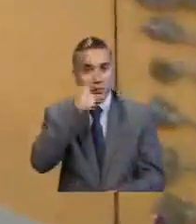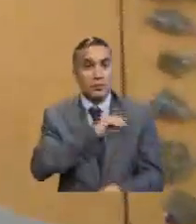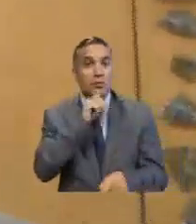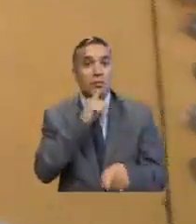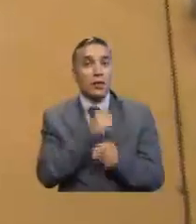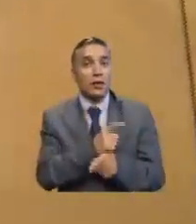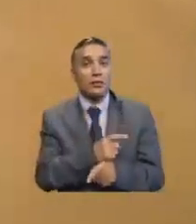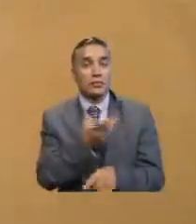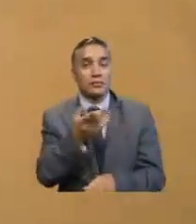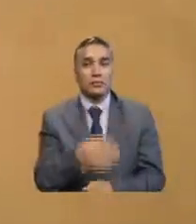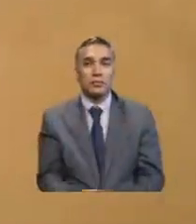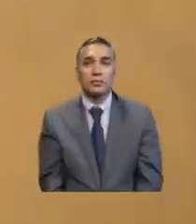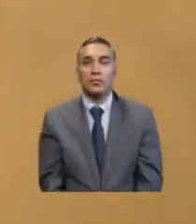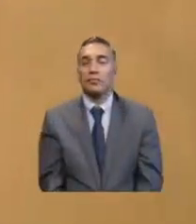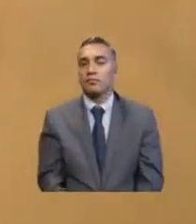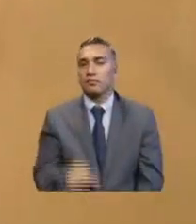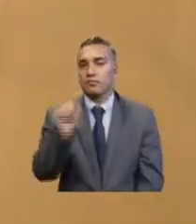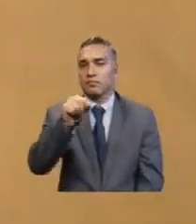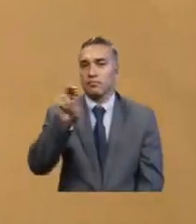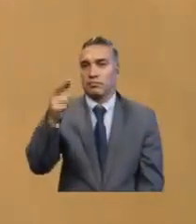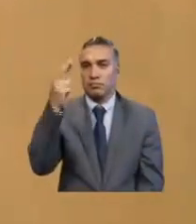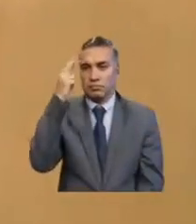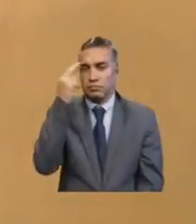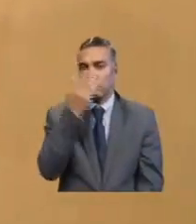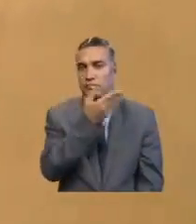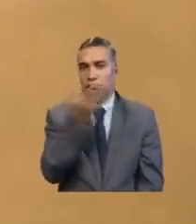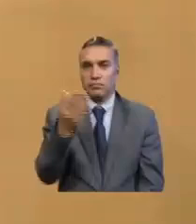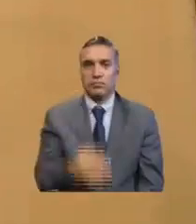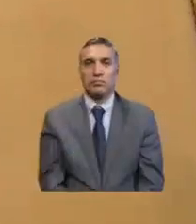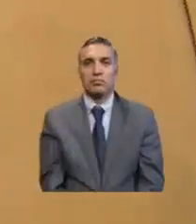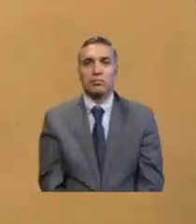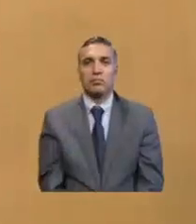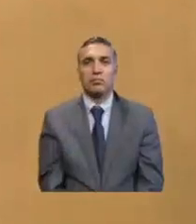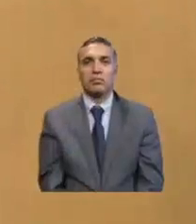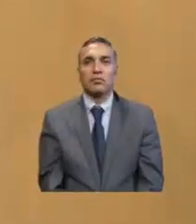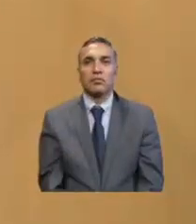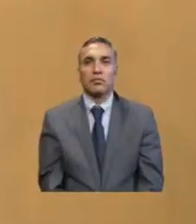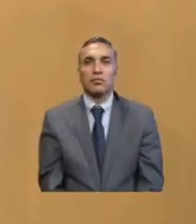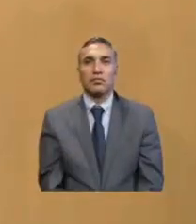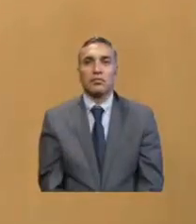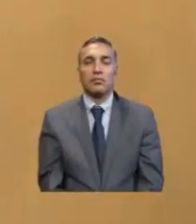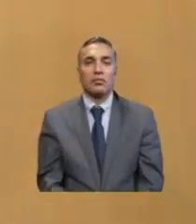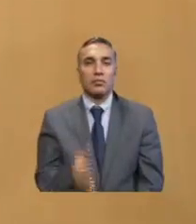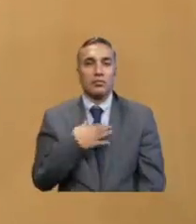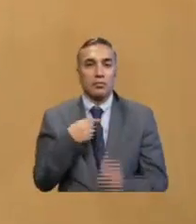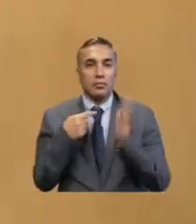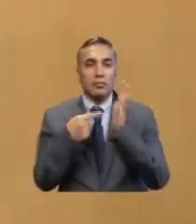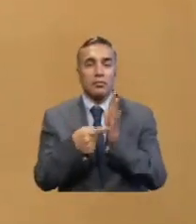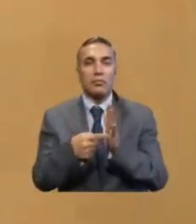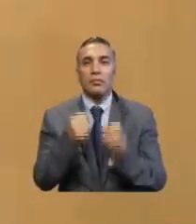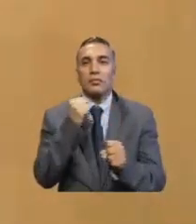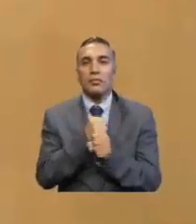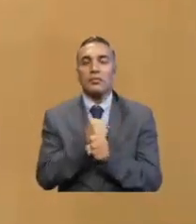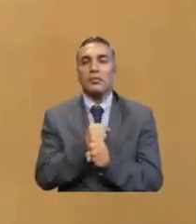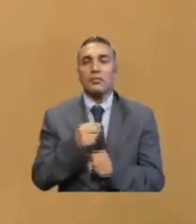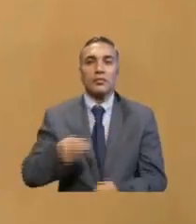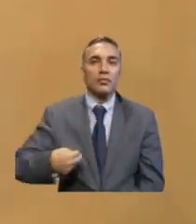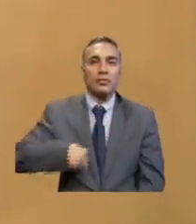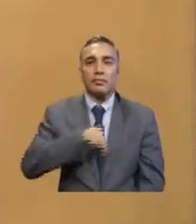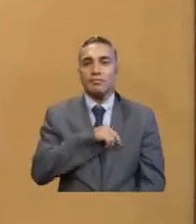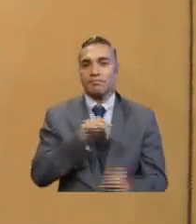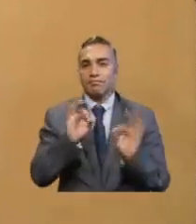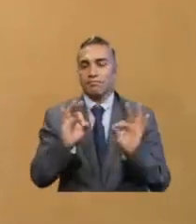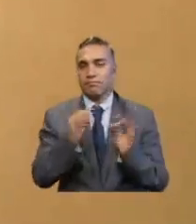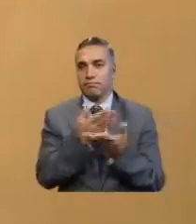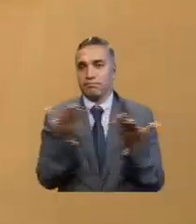Nacional. Efectivamente, esto es una muestra del trabajo que nosotros estamos